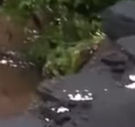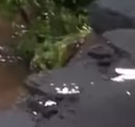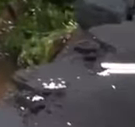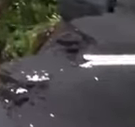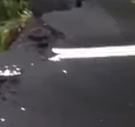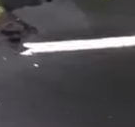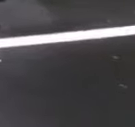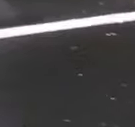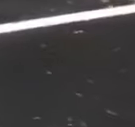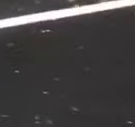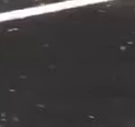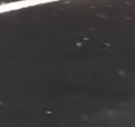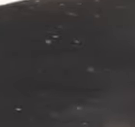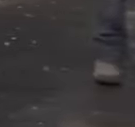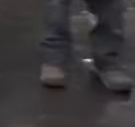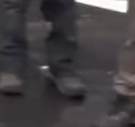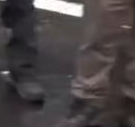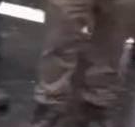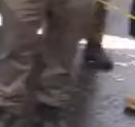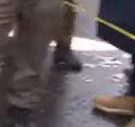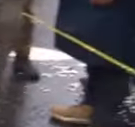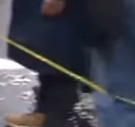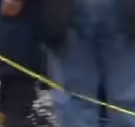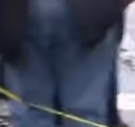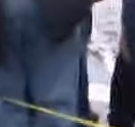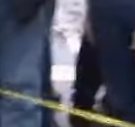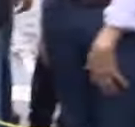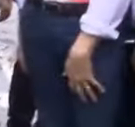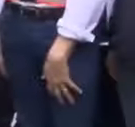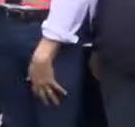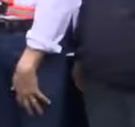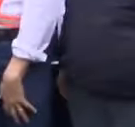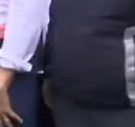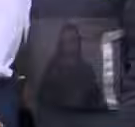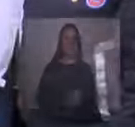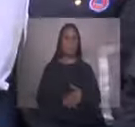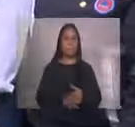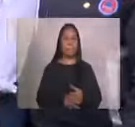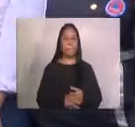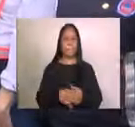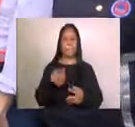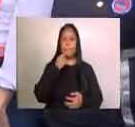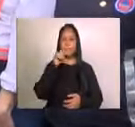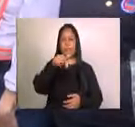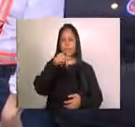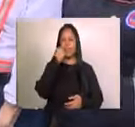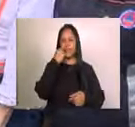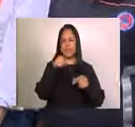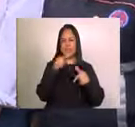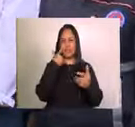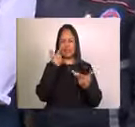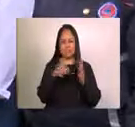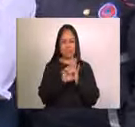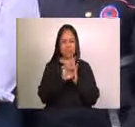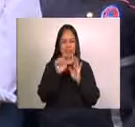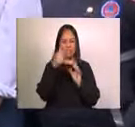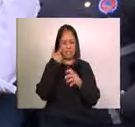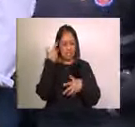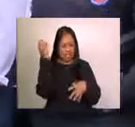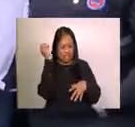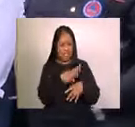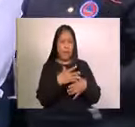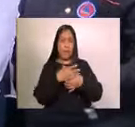tan básico como tirar una botella de plástico en algún lado termina teniendo un efecto terrible